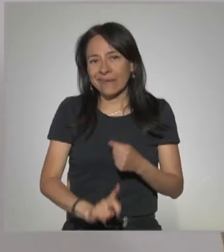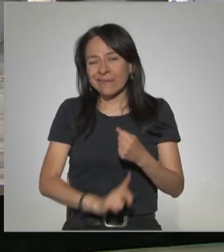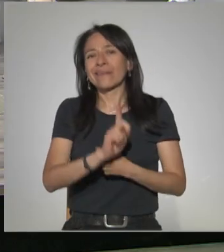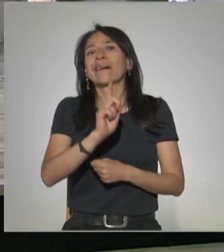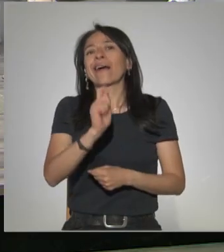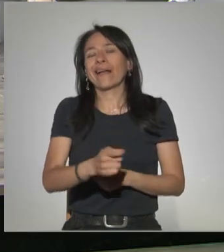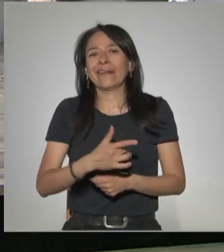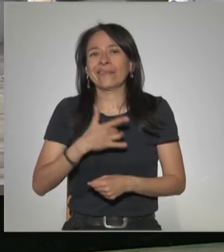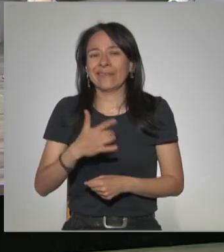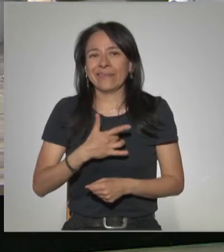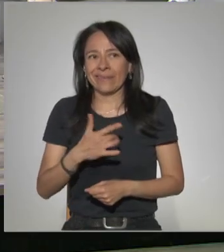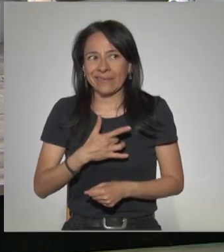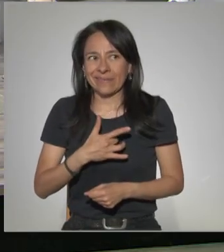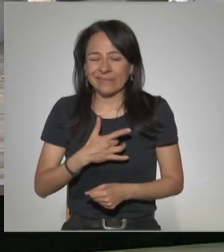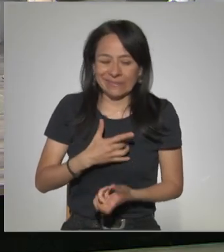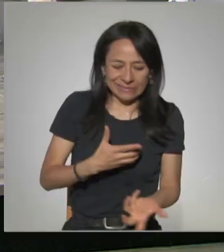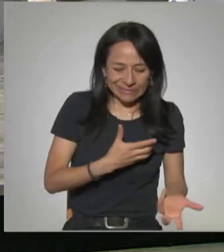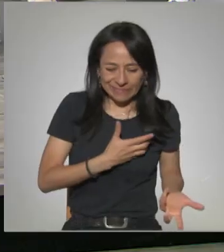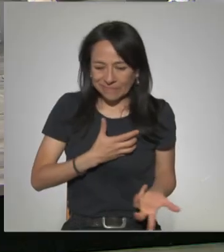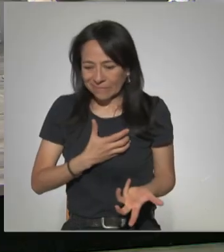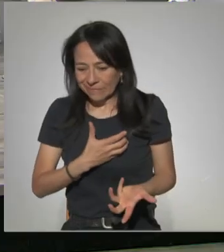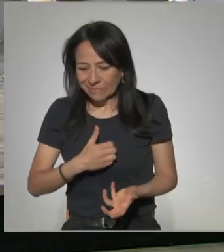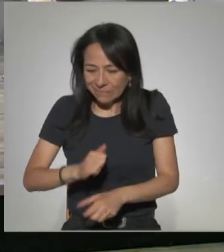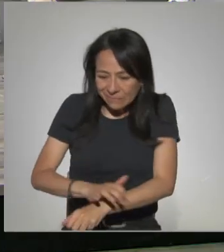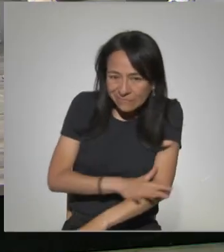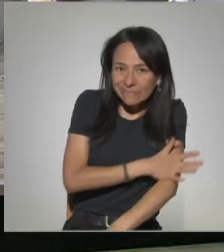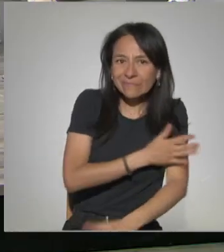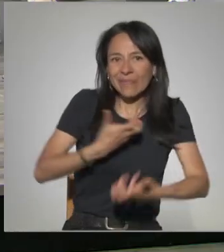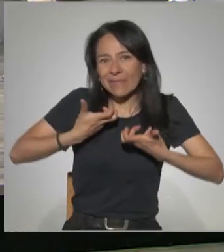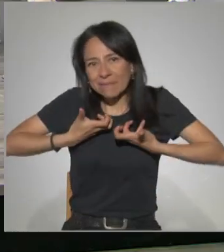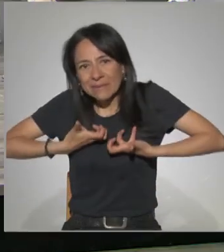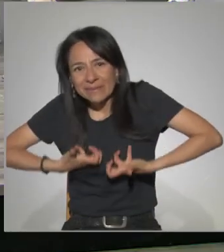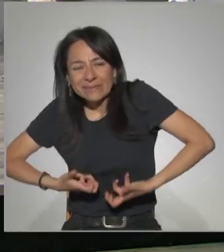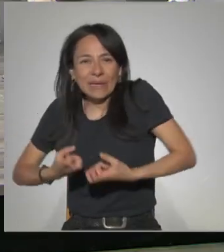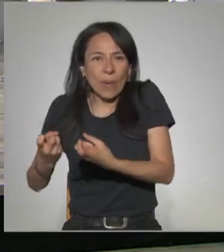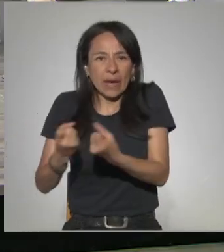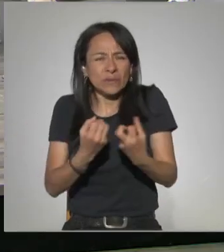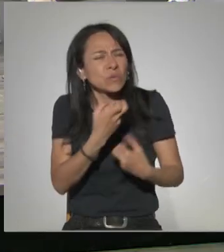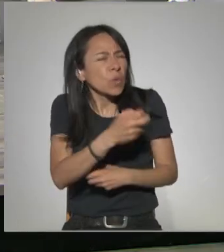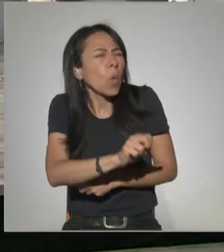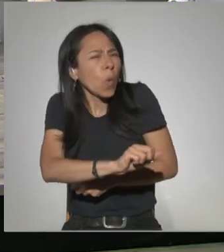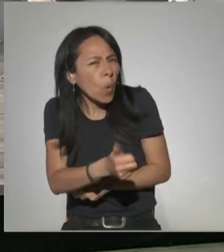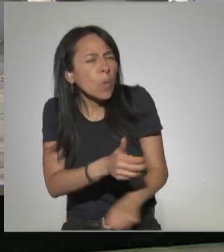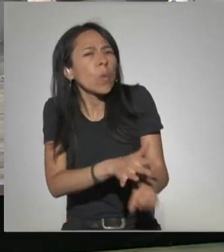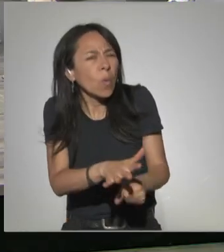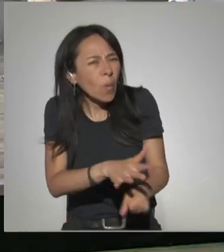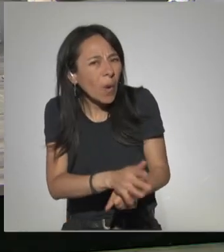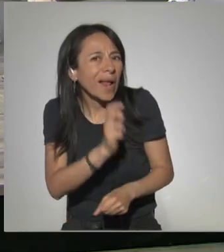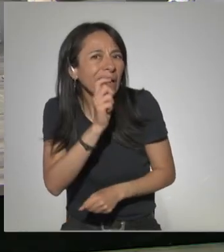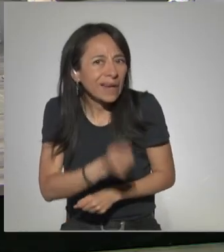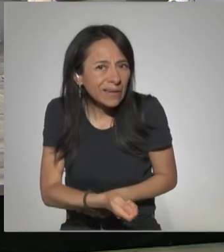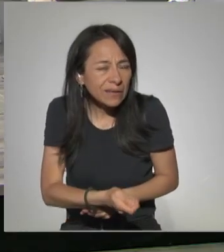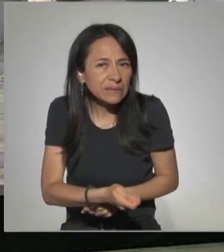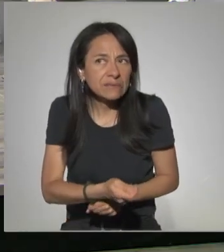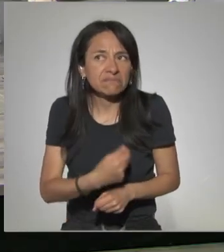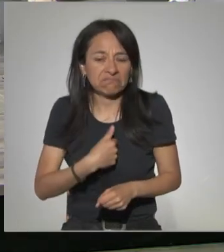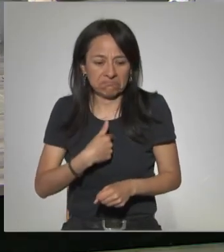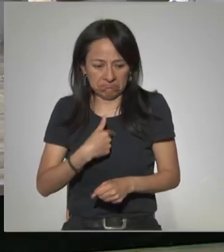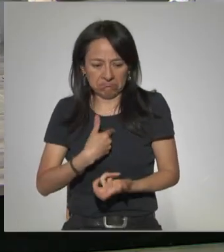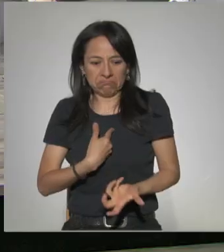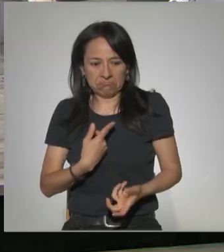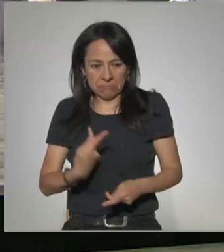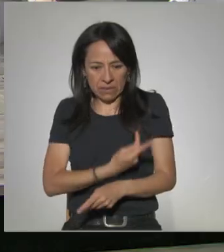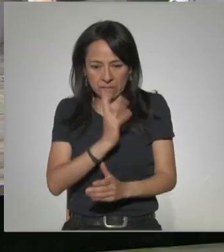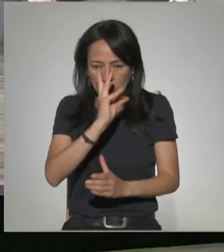¿no? Depresivos y ansiosos. ¿En qué otras cosas nos afecta, Jan? Por ejemplo, la huida, el quedarnos, todas